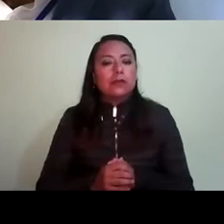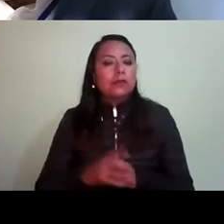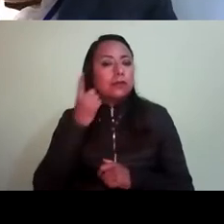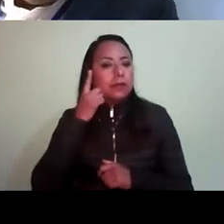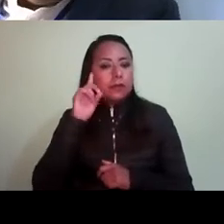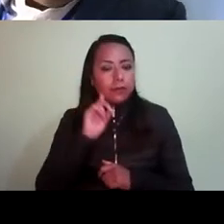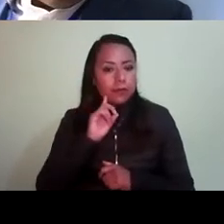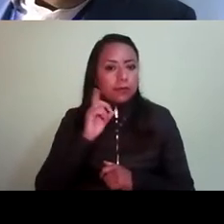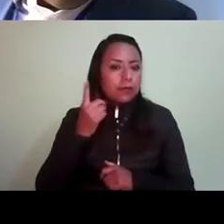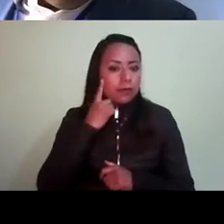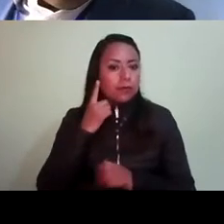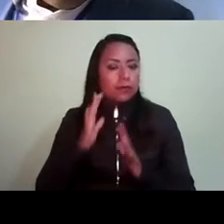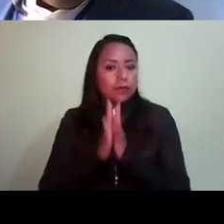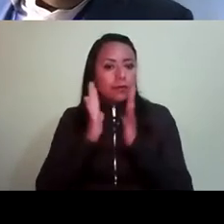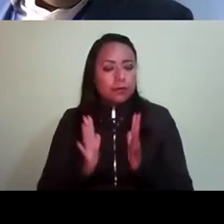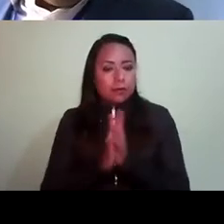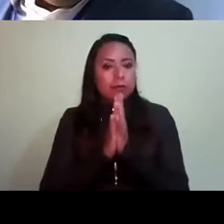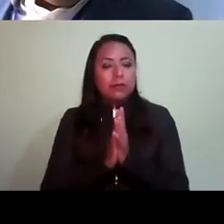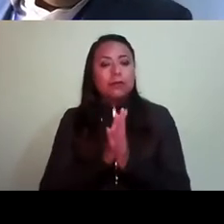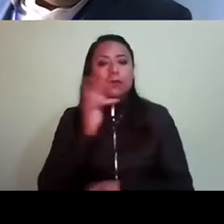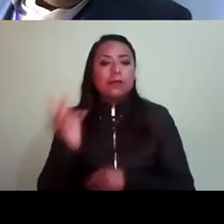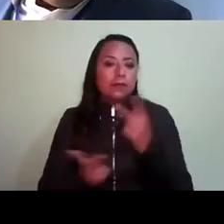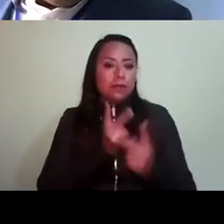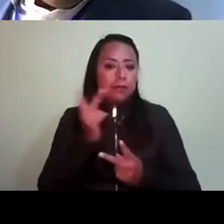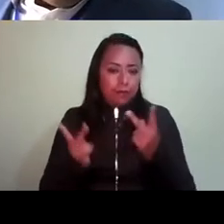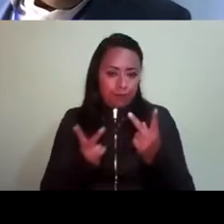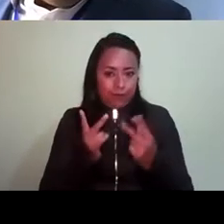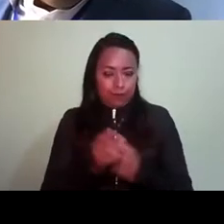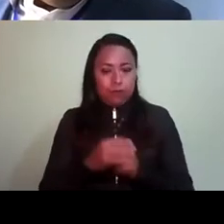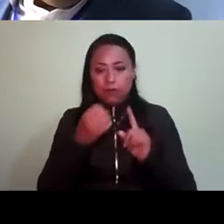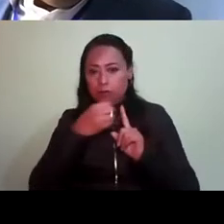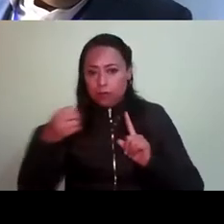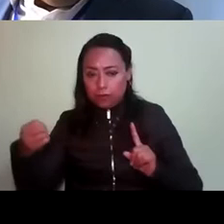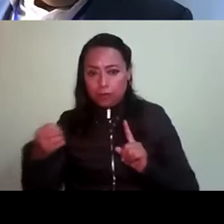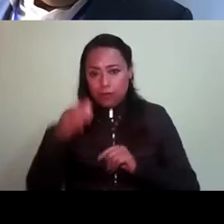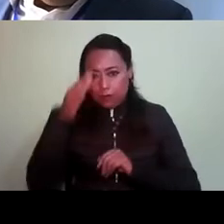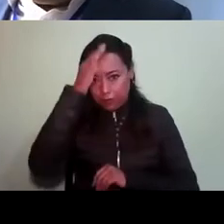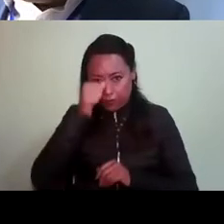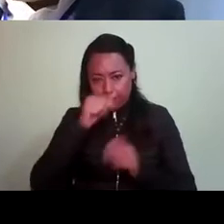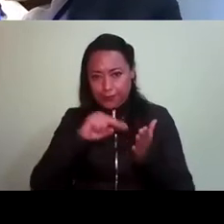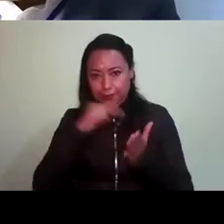que participarán en la ronda de preguntas de conformidad al orden en el acuerdo.